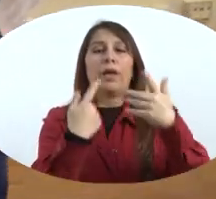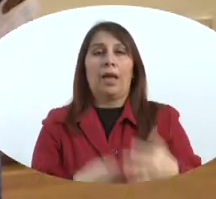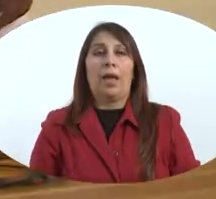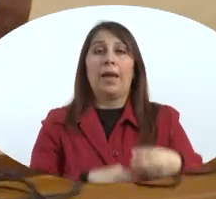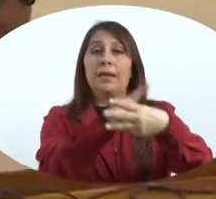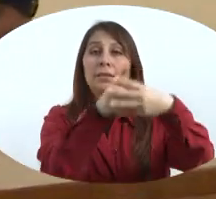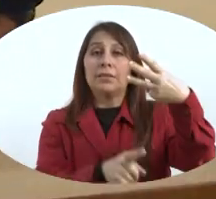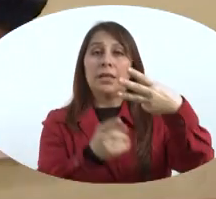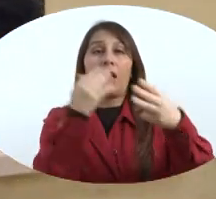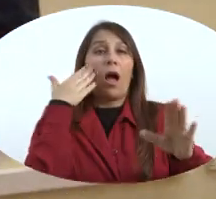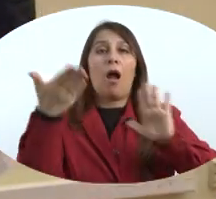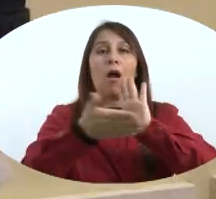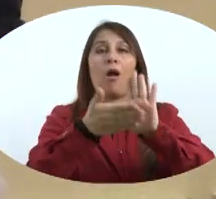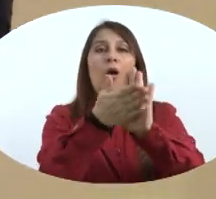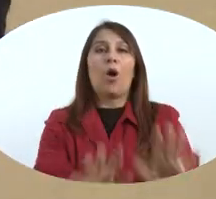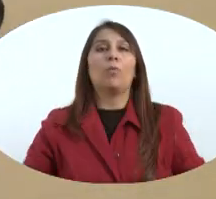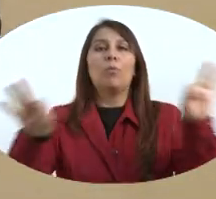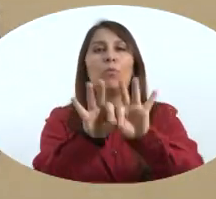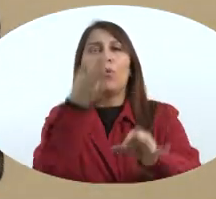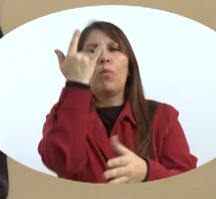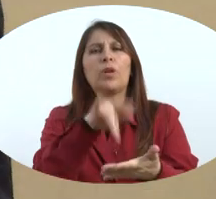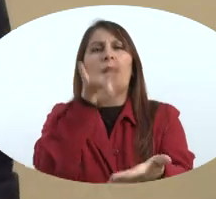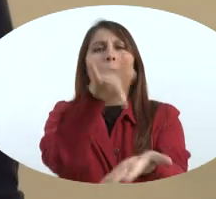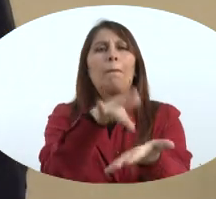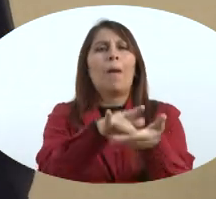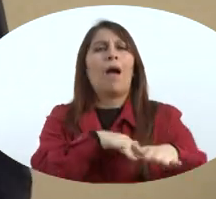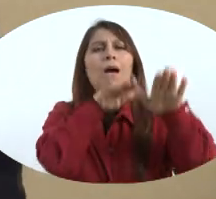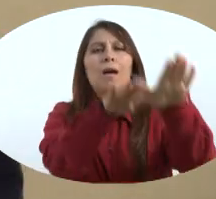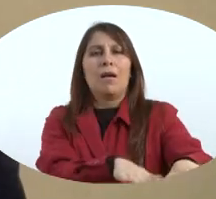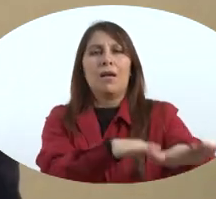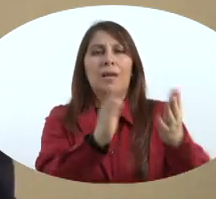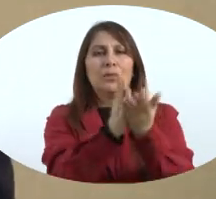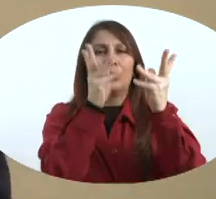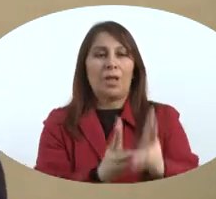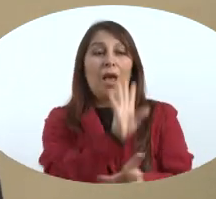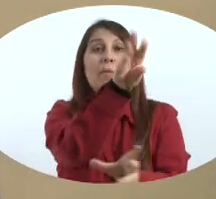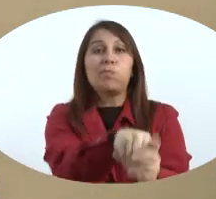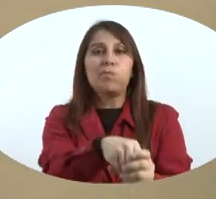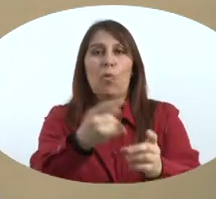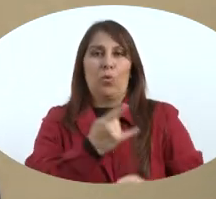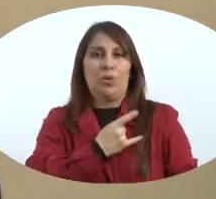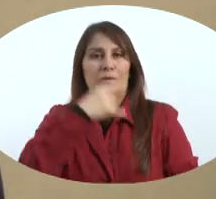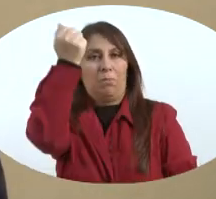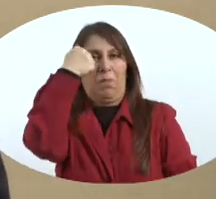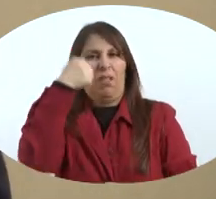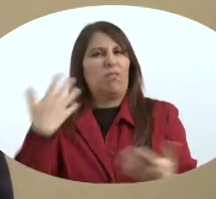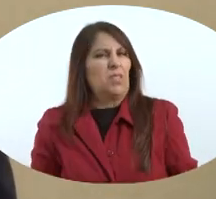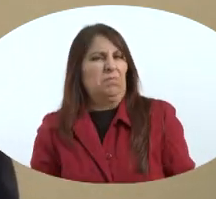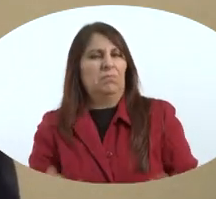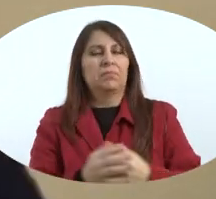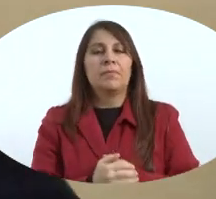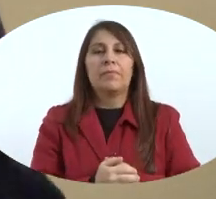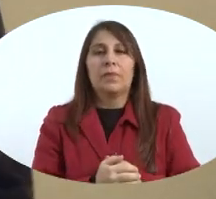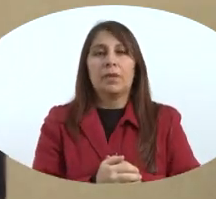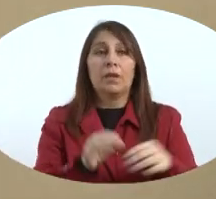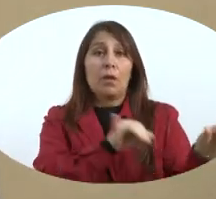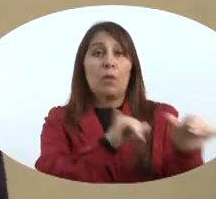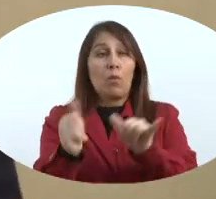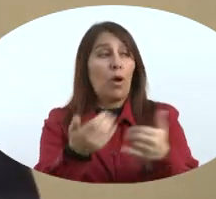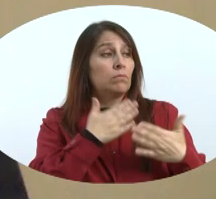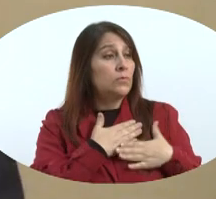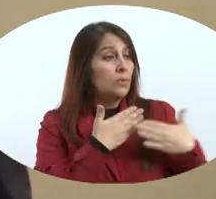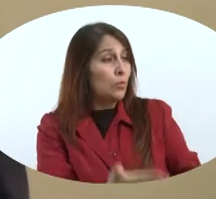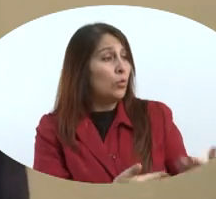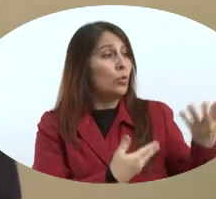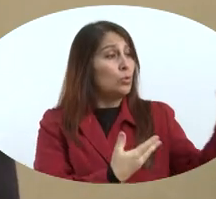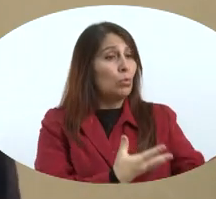tres breves argumentos de por qué es importante la representación estudiantil dentro de la universidad de una vez dale el saludo